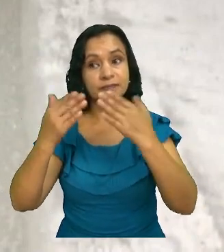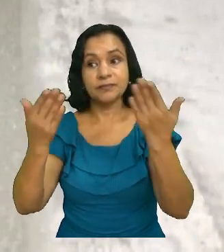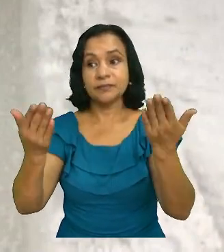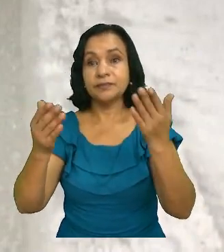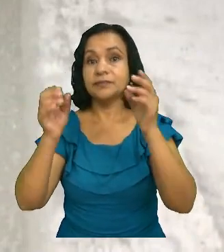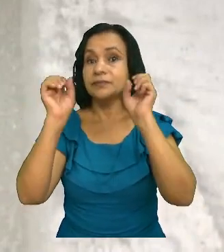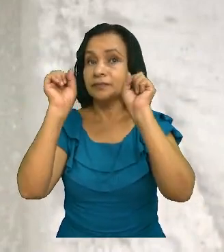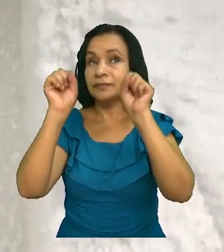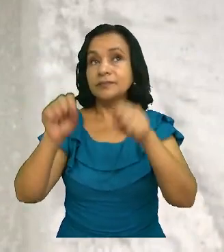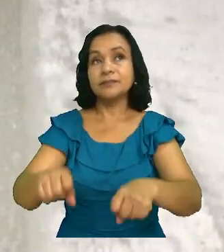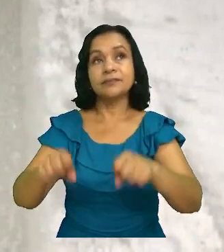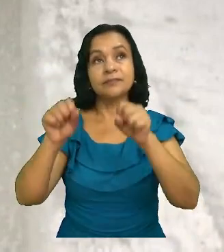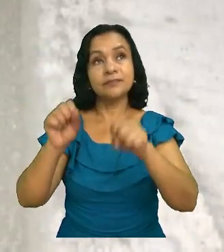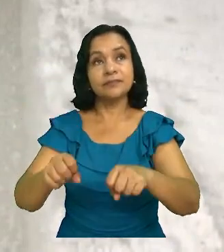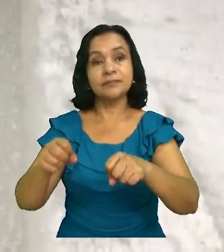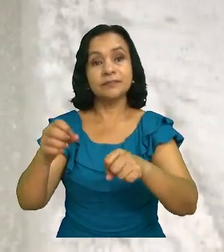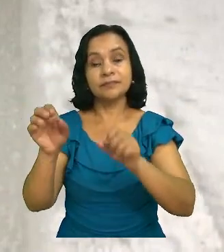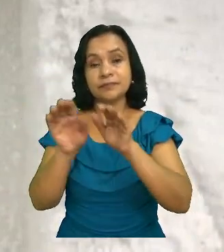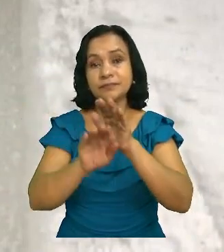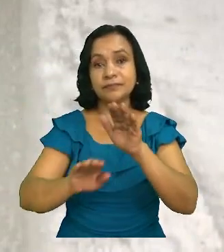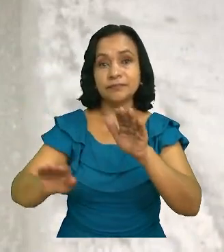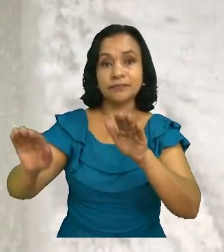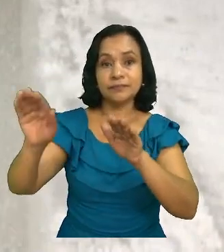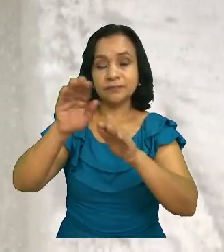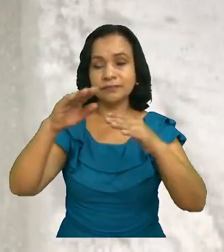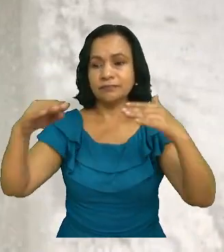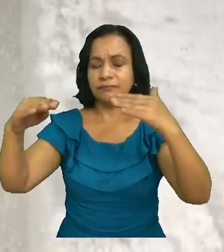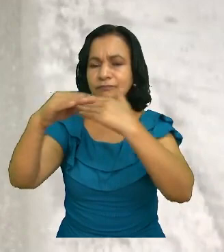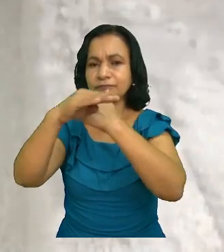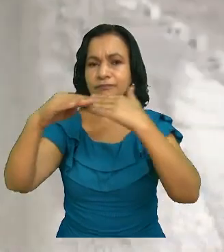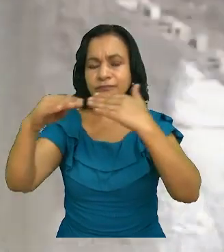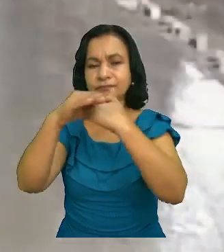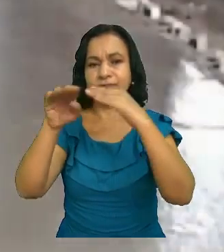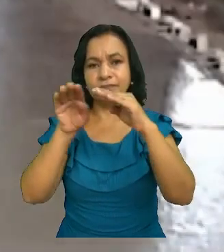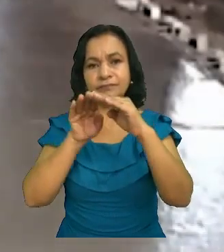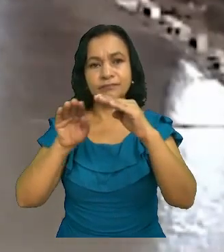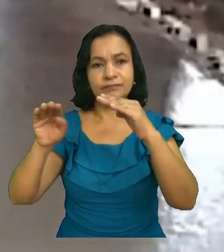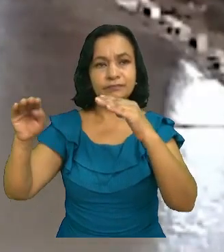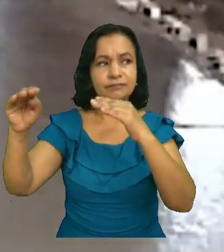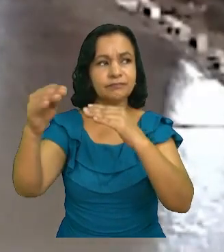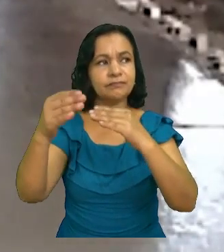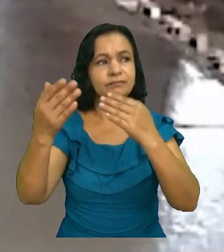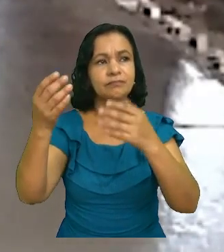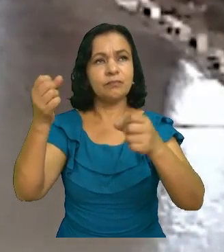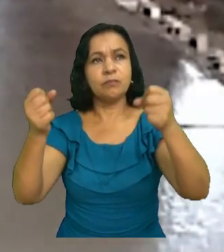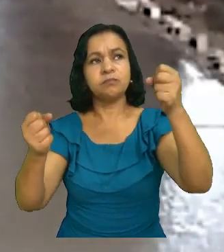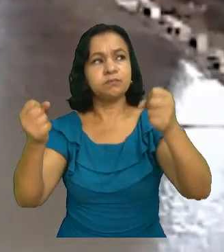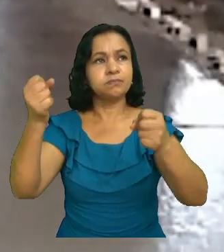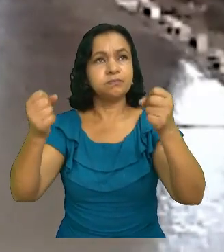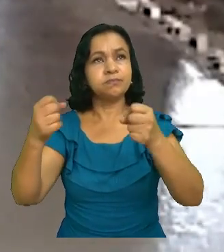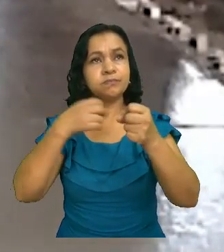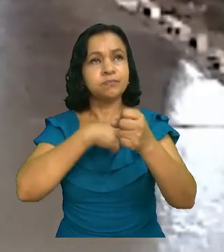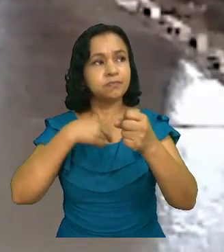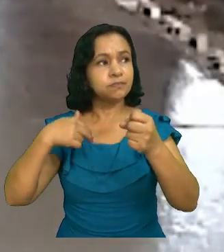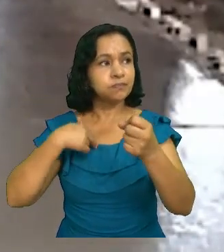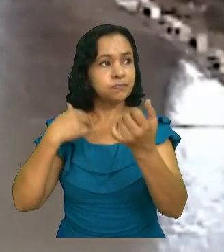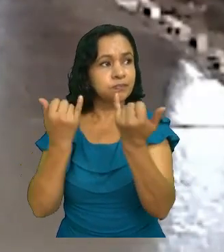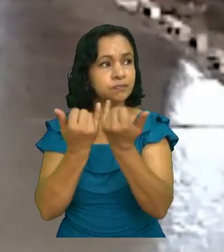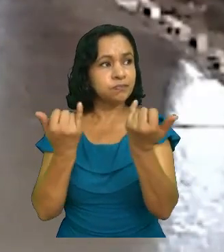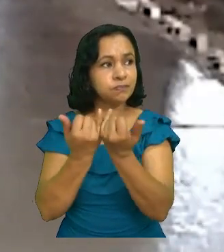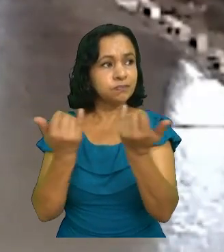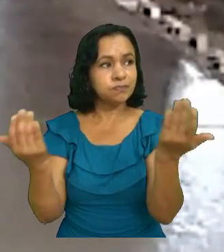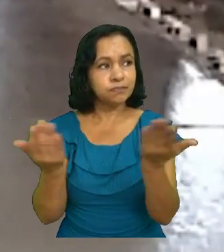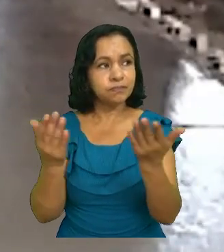para poder darle mayor fluidez al tráfico, evitar que el tráfico pesado, el tráfico se congestione dentro de la